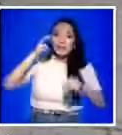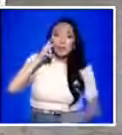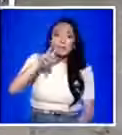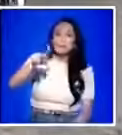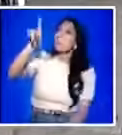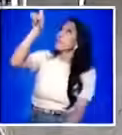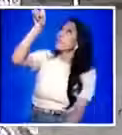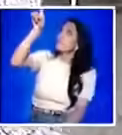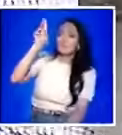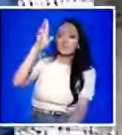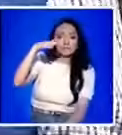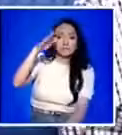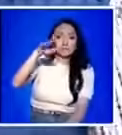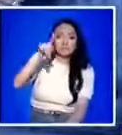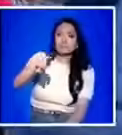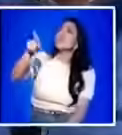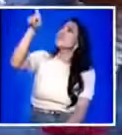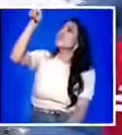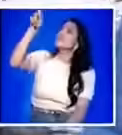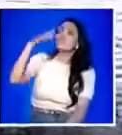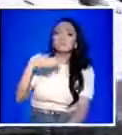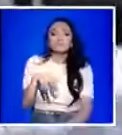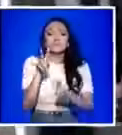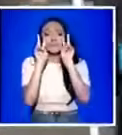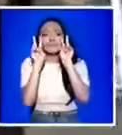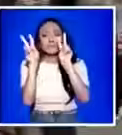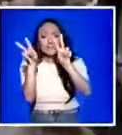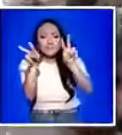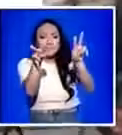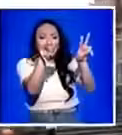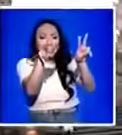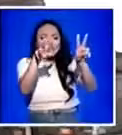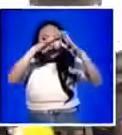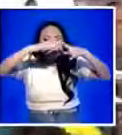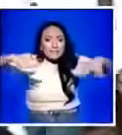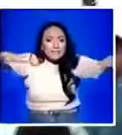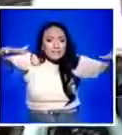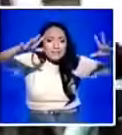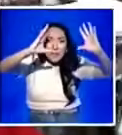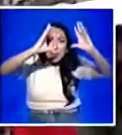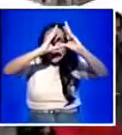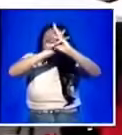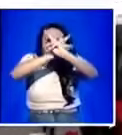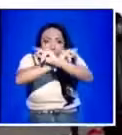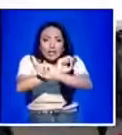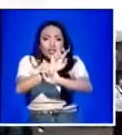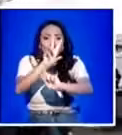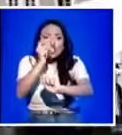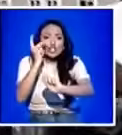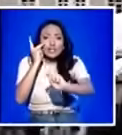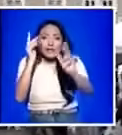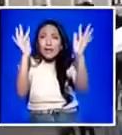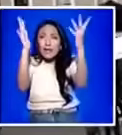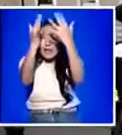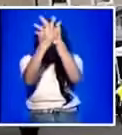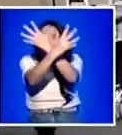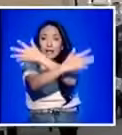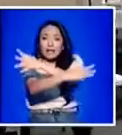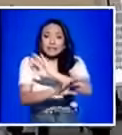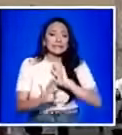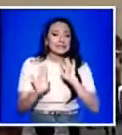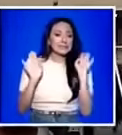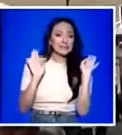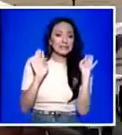está. Enfóquele, por favor, el panecillo. Miren, la Virgencita se está perdiendo entre la neblina.